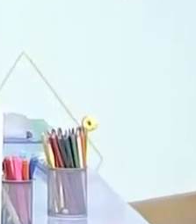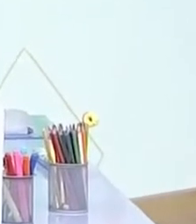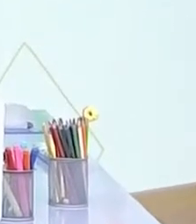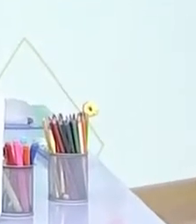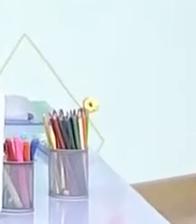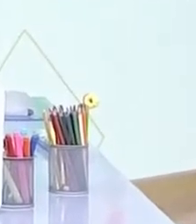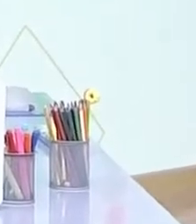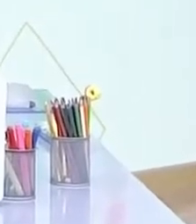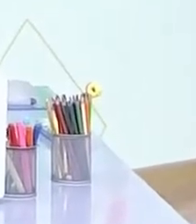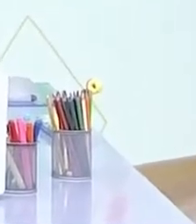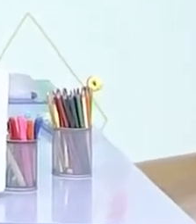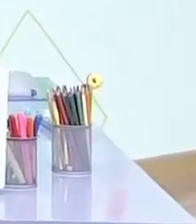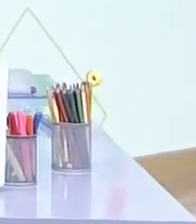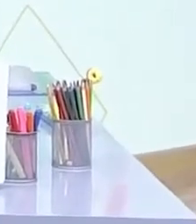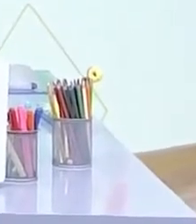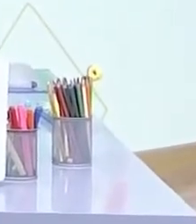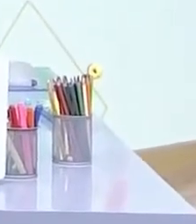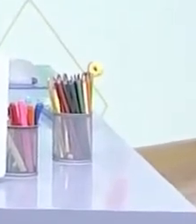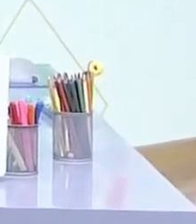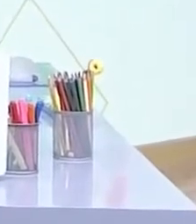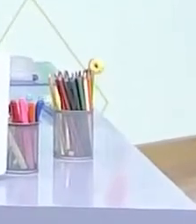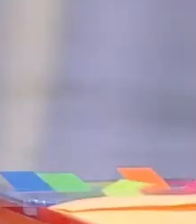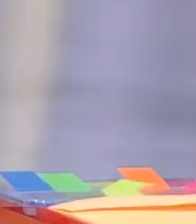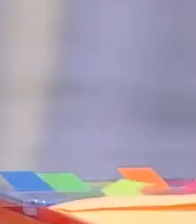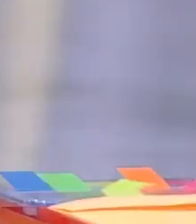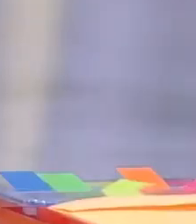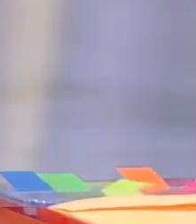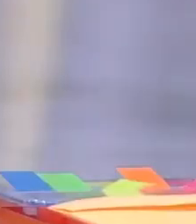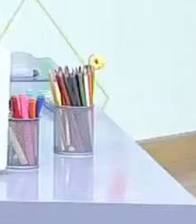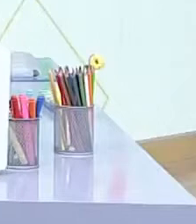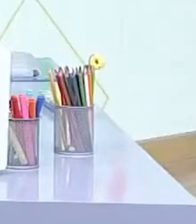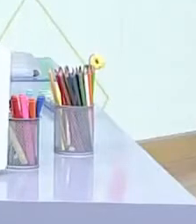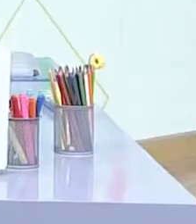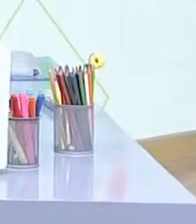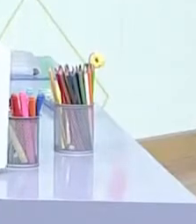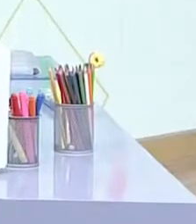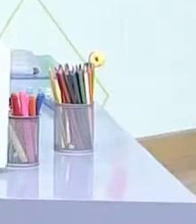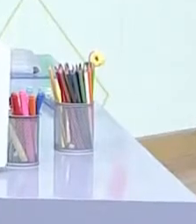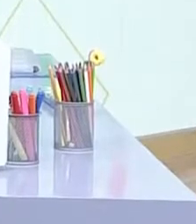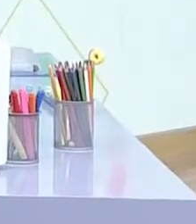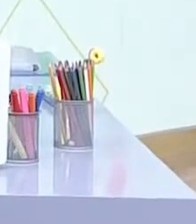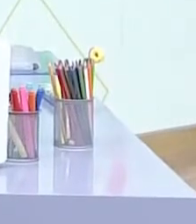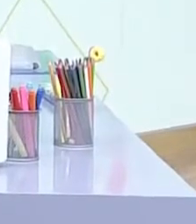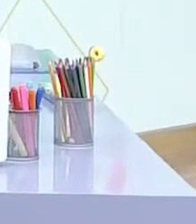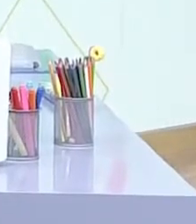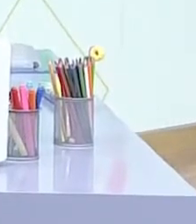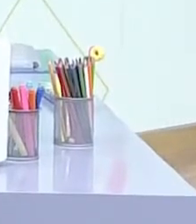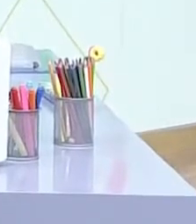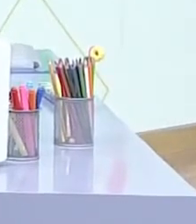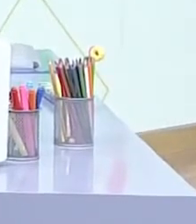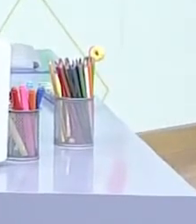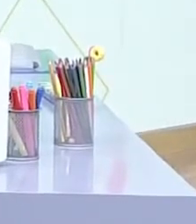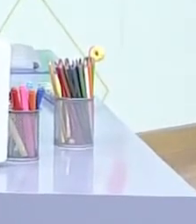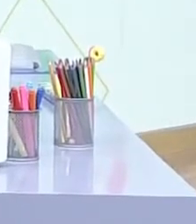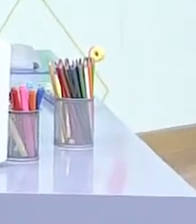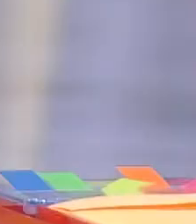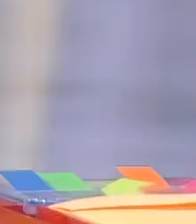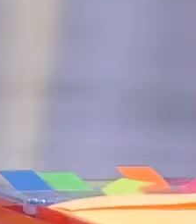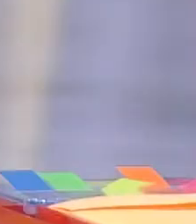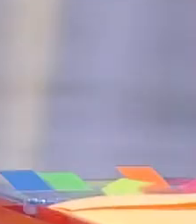hemos vuelto unos capos en el ahorro. ¡De nada! ¿Que estás dispuesta a destruirla para ayudar a tu